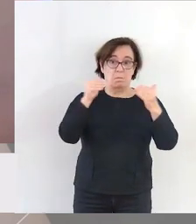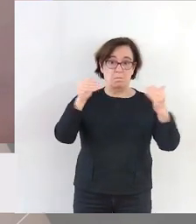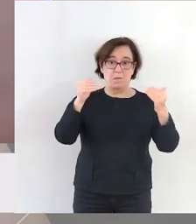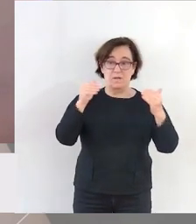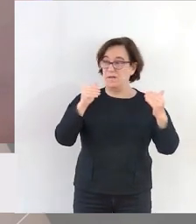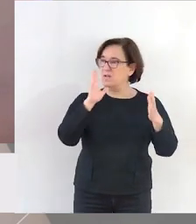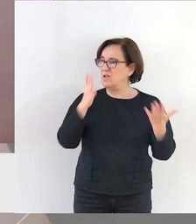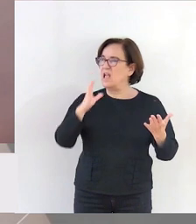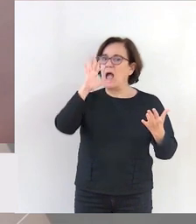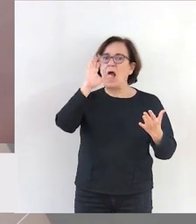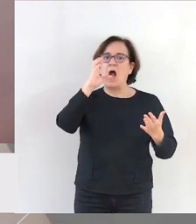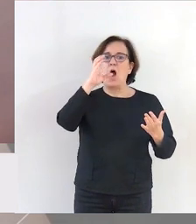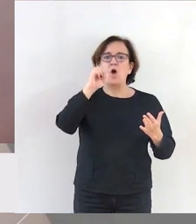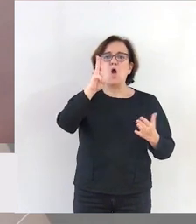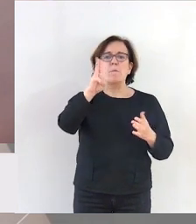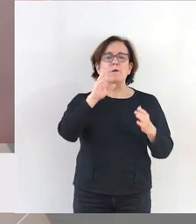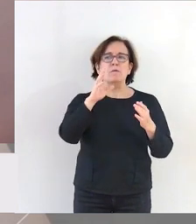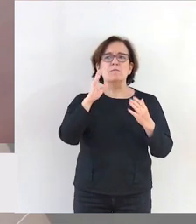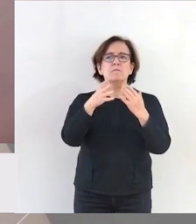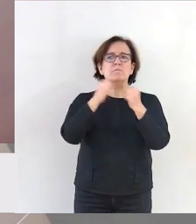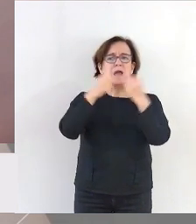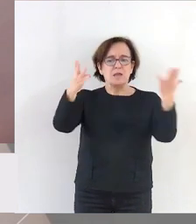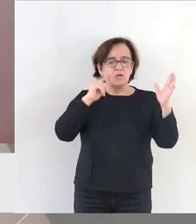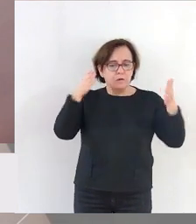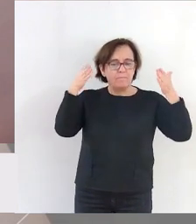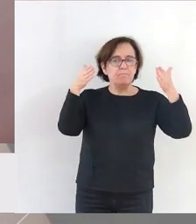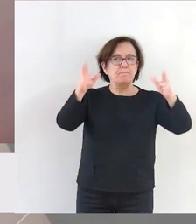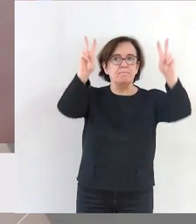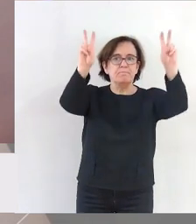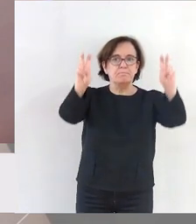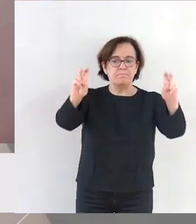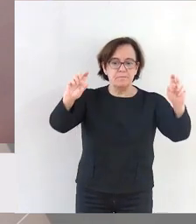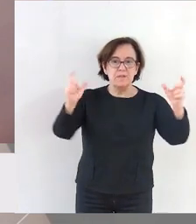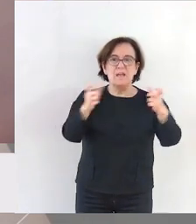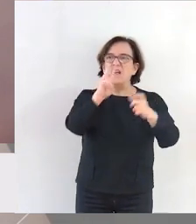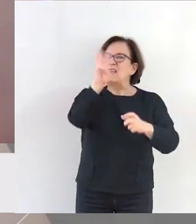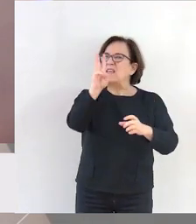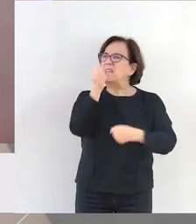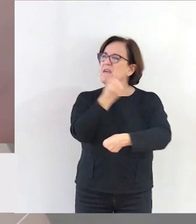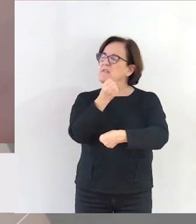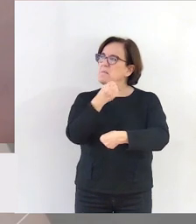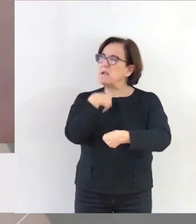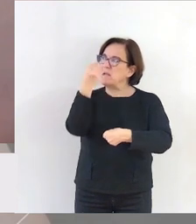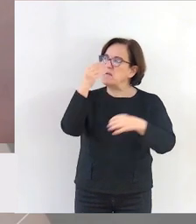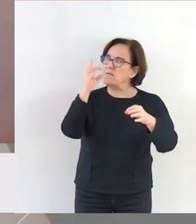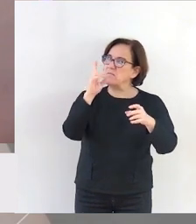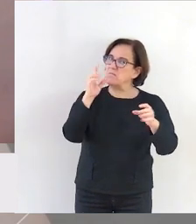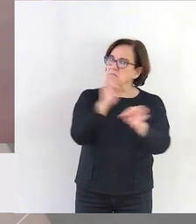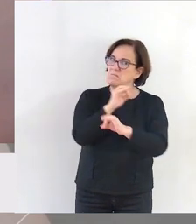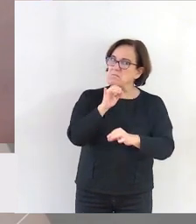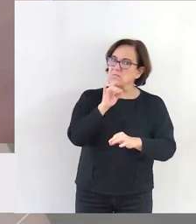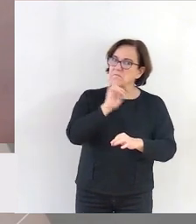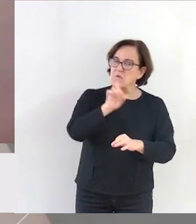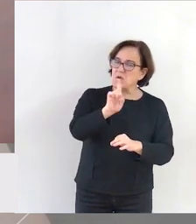en una cop en la cop 28 vamos va a haber una sesión dedicada específicamente el 3 de diciembre si no me equivoco a eh